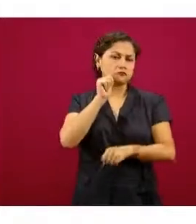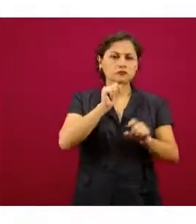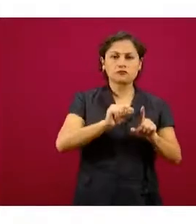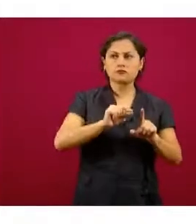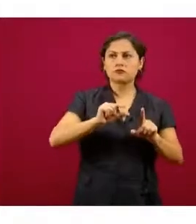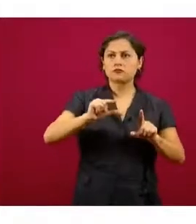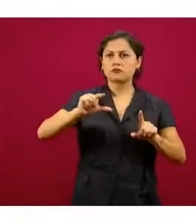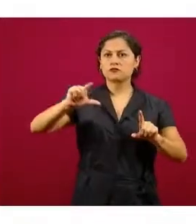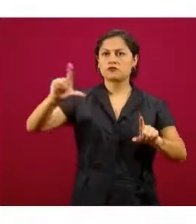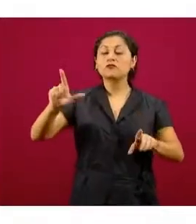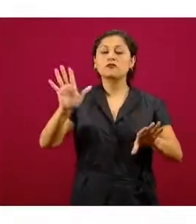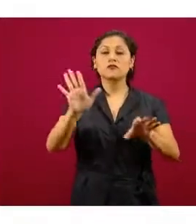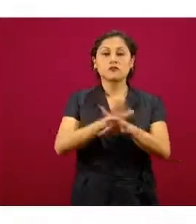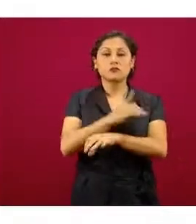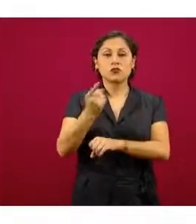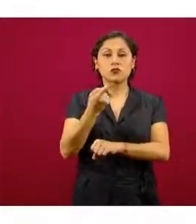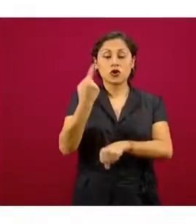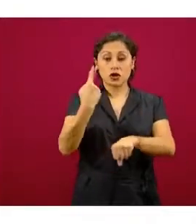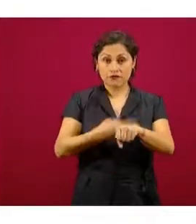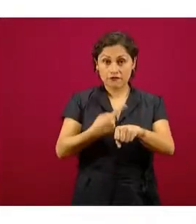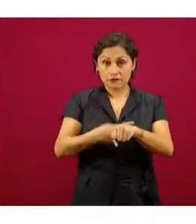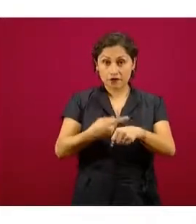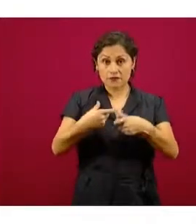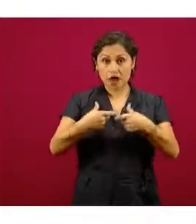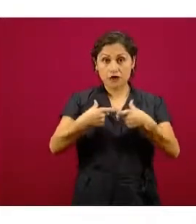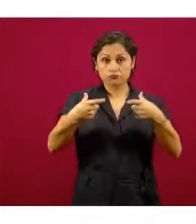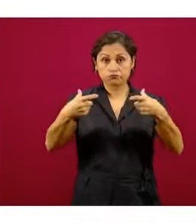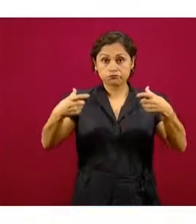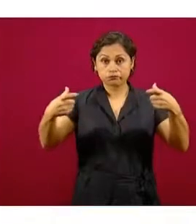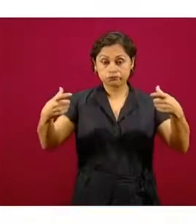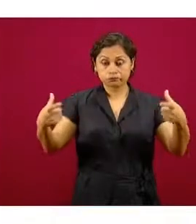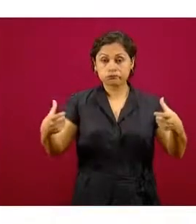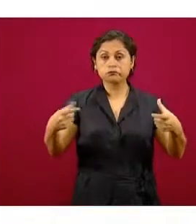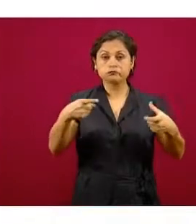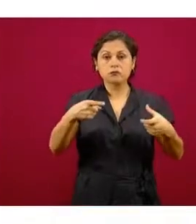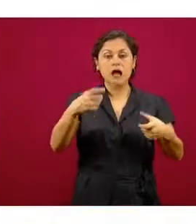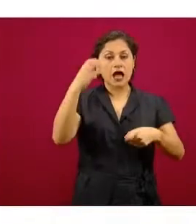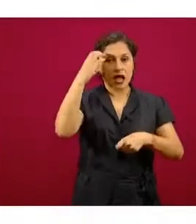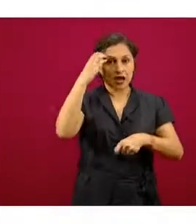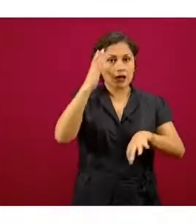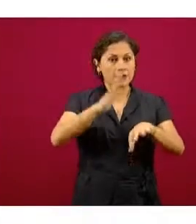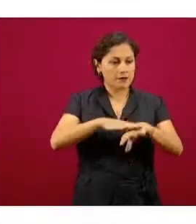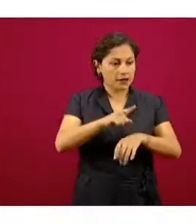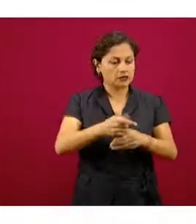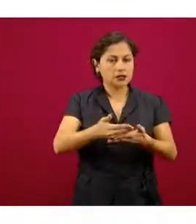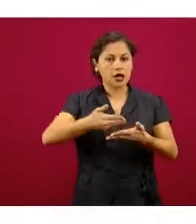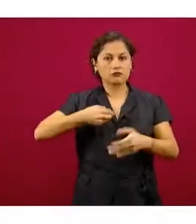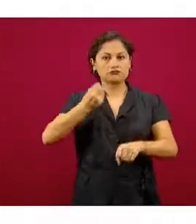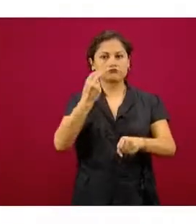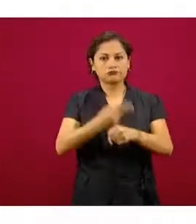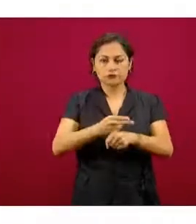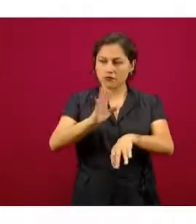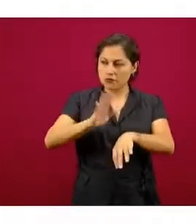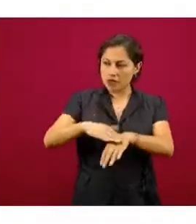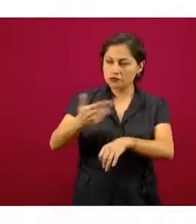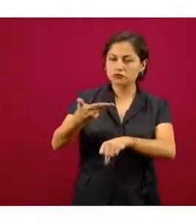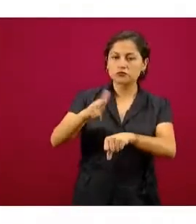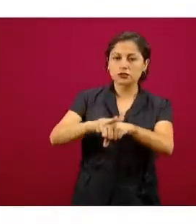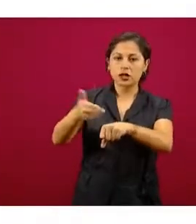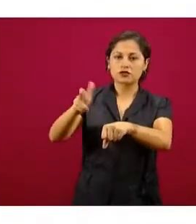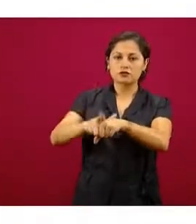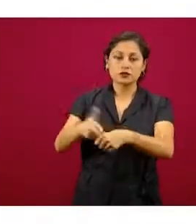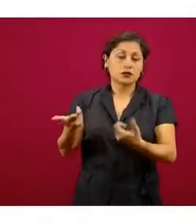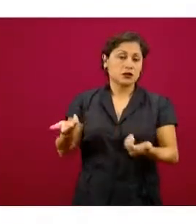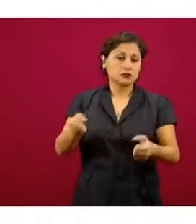epidemia, es decir, cuando la epidemia ha requerido tener más camas disponibles, más unidades COVID, pues bueno, el sistema de salud